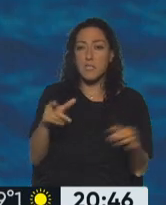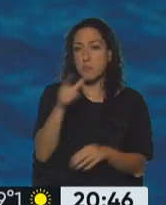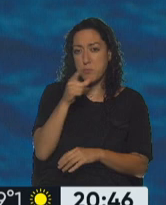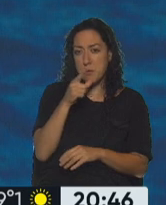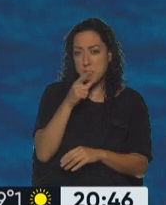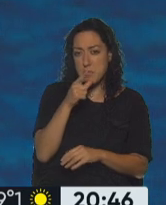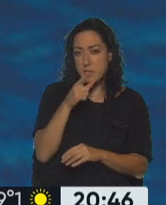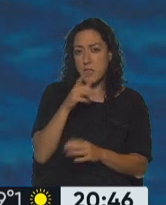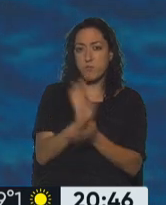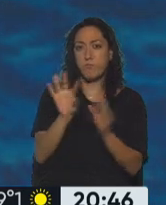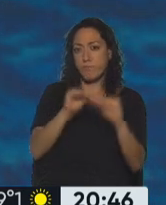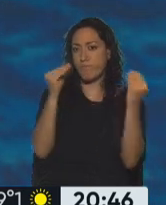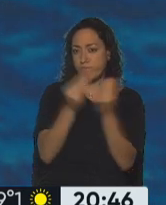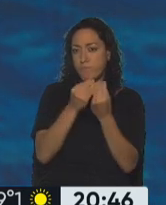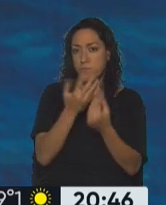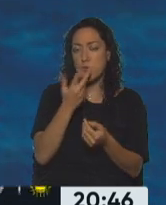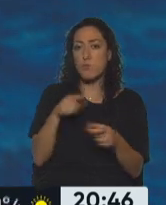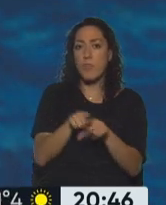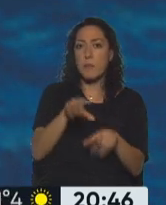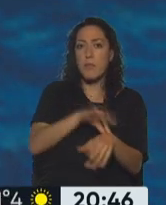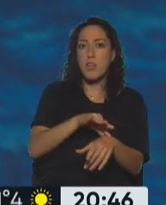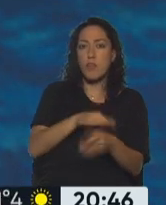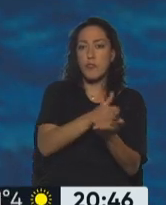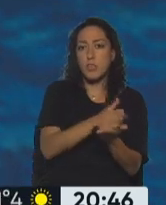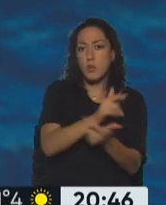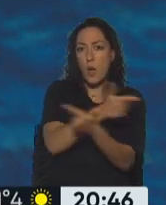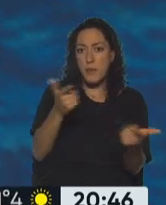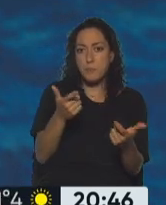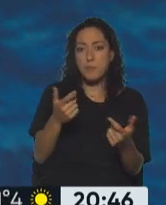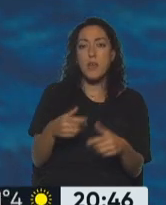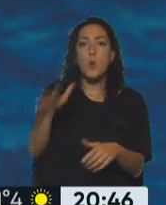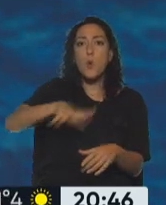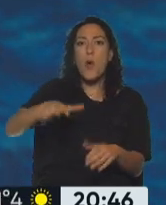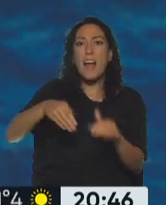cierra mucho esto que decía de Médicos Sin Fronteras: buscar refugio no es un crimen.